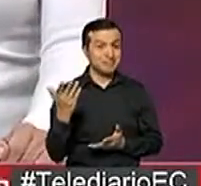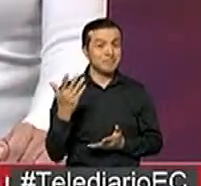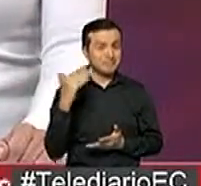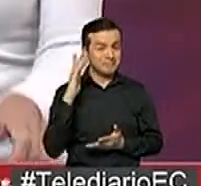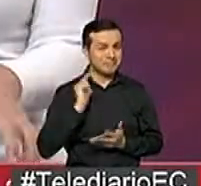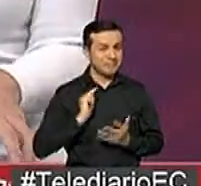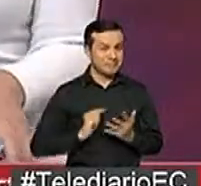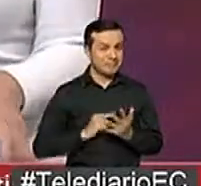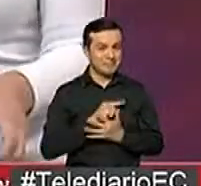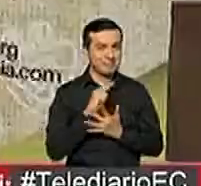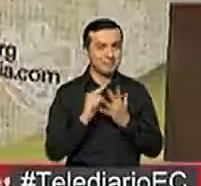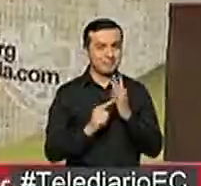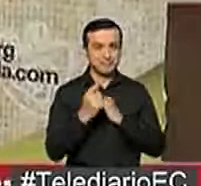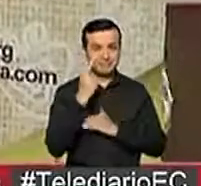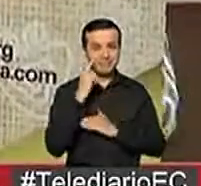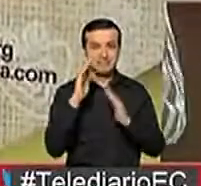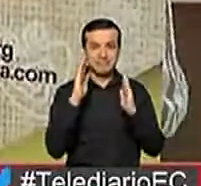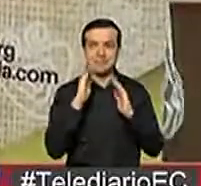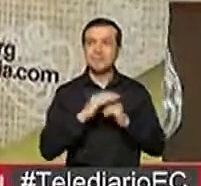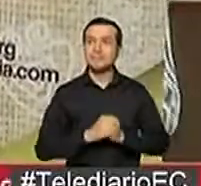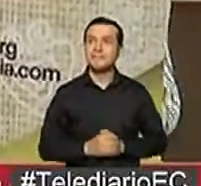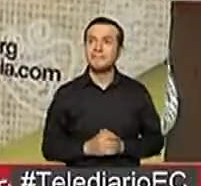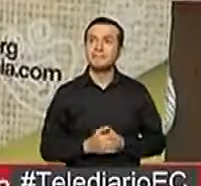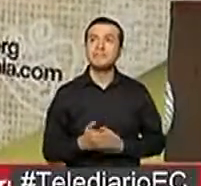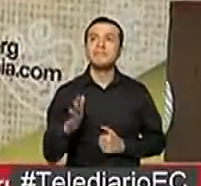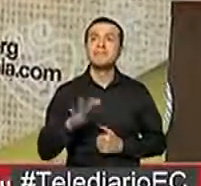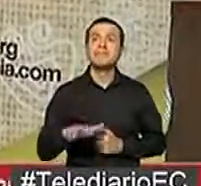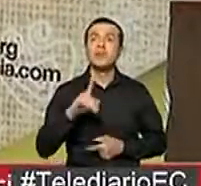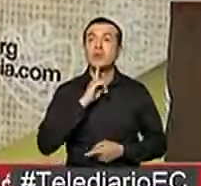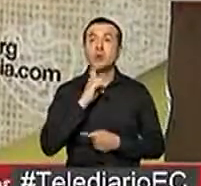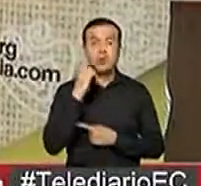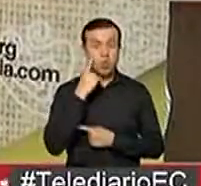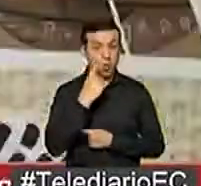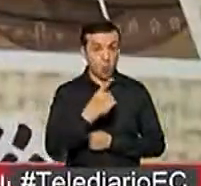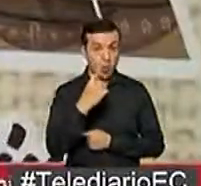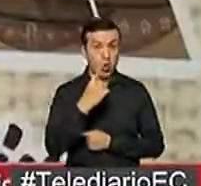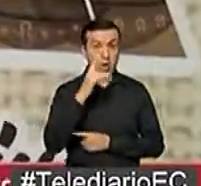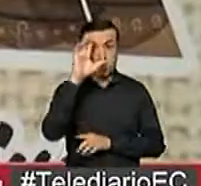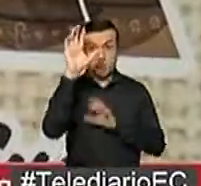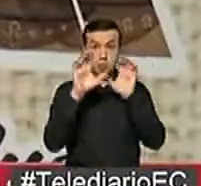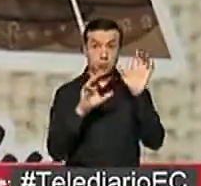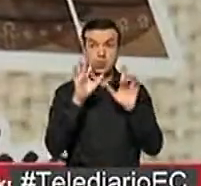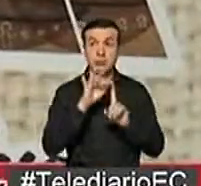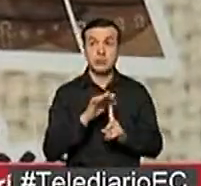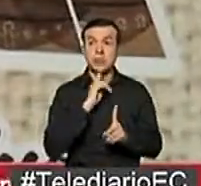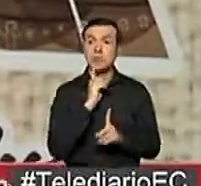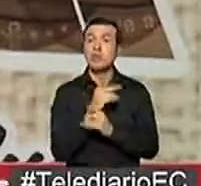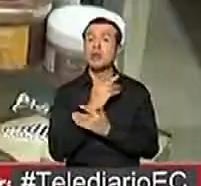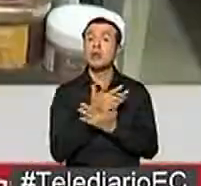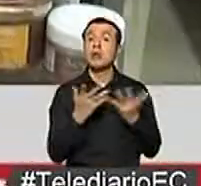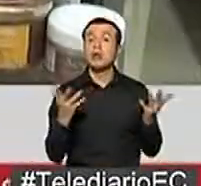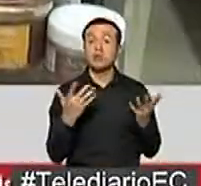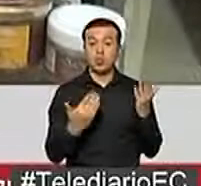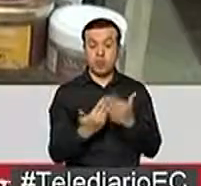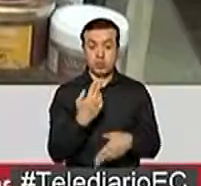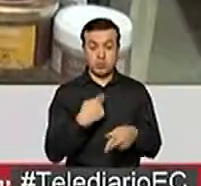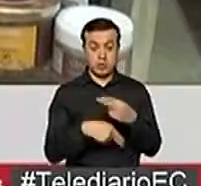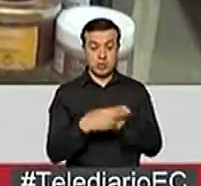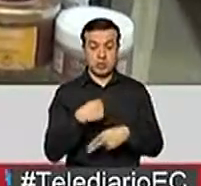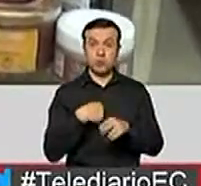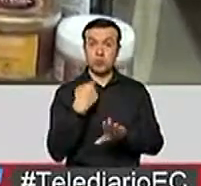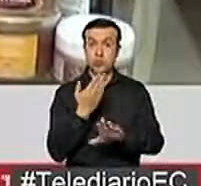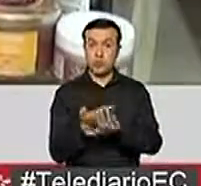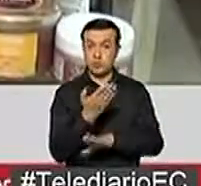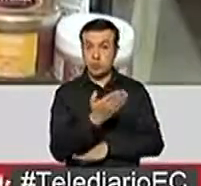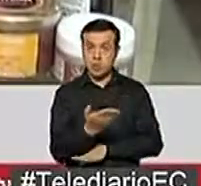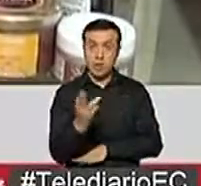más detalles. Napo busca ser un potencial nacional e internacional. Por ello, con los emprendimientos que promocionan